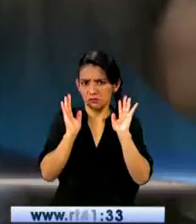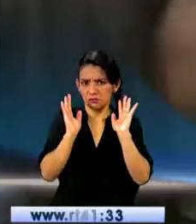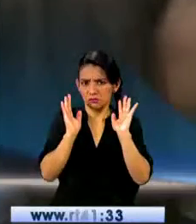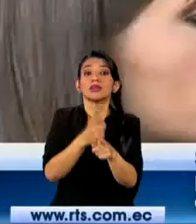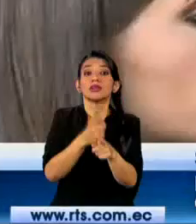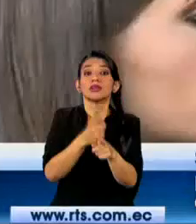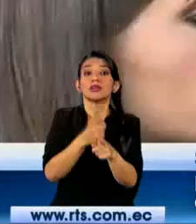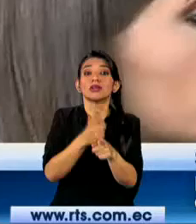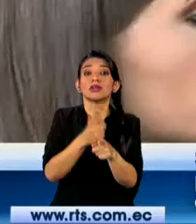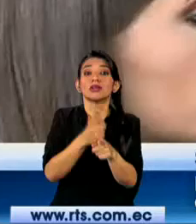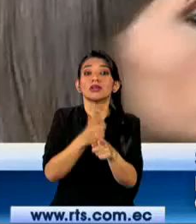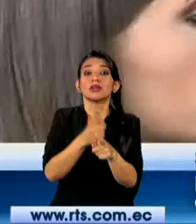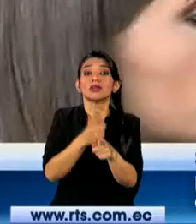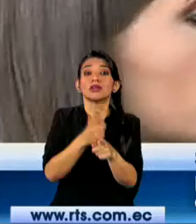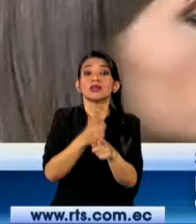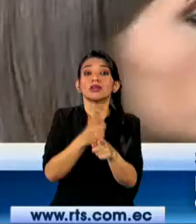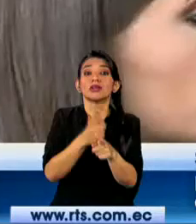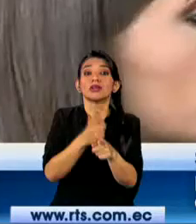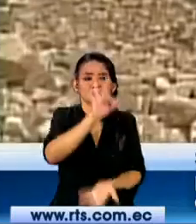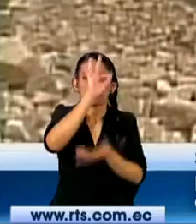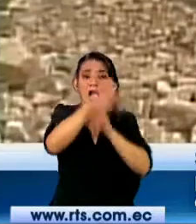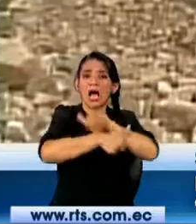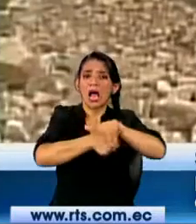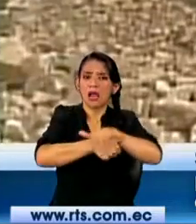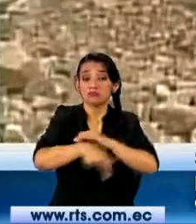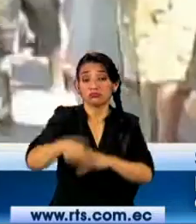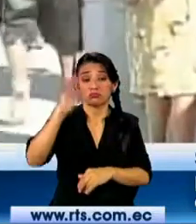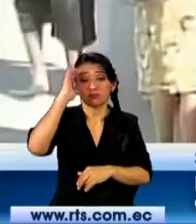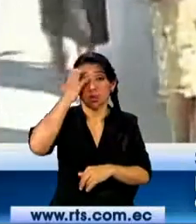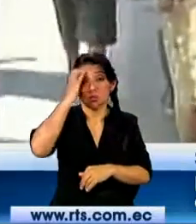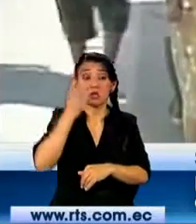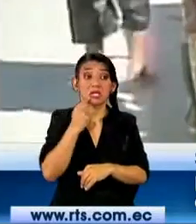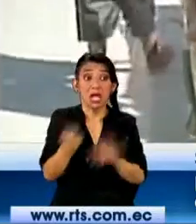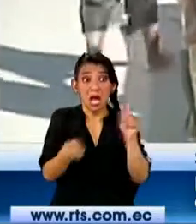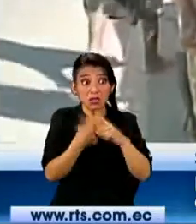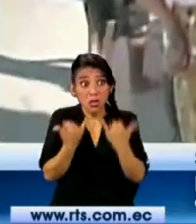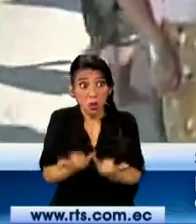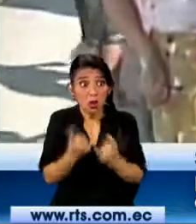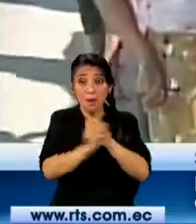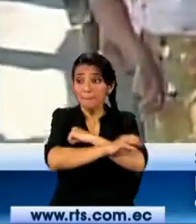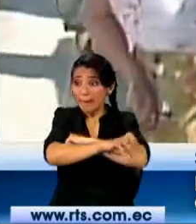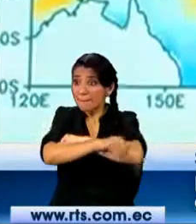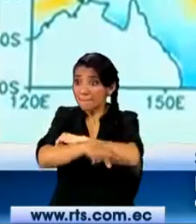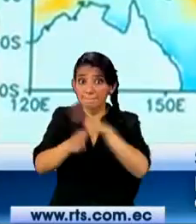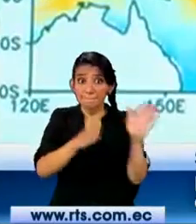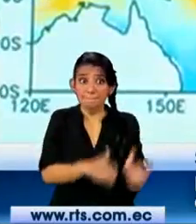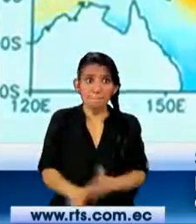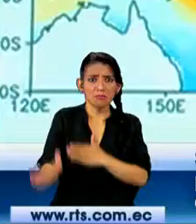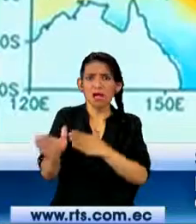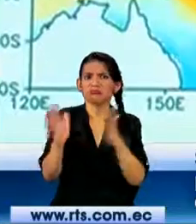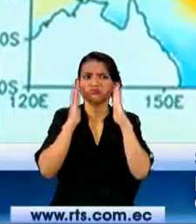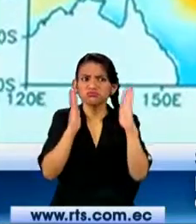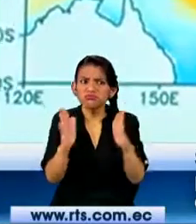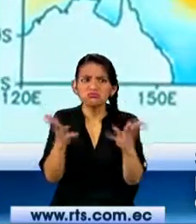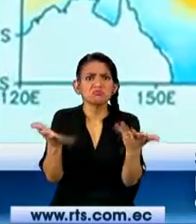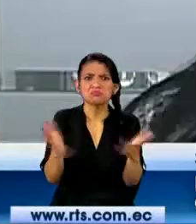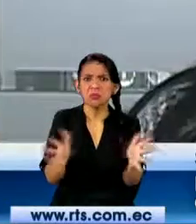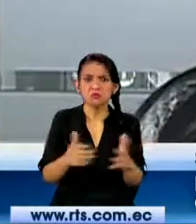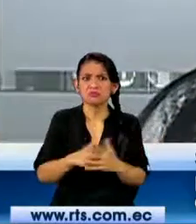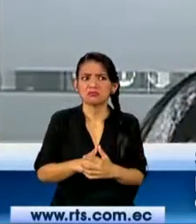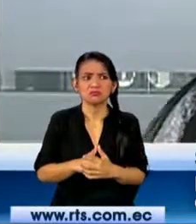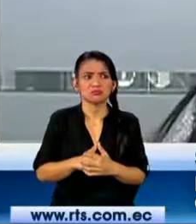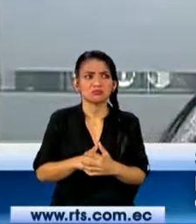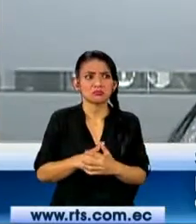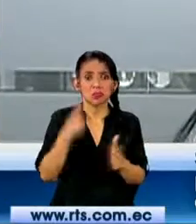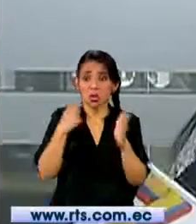por Avanza Fanny Uribe y representante de Galápagos. Ella dice que hasta el momento no se ha socializado el plan de contingencia en esa zona. Yo